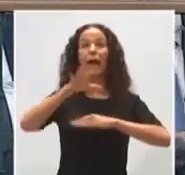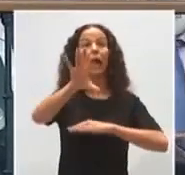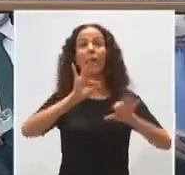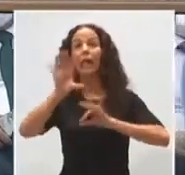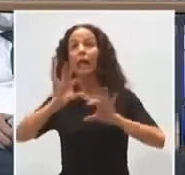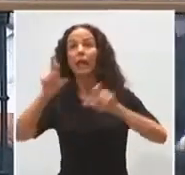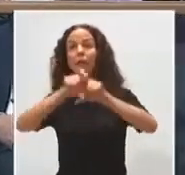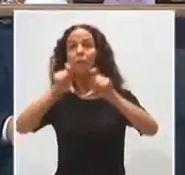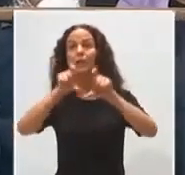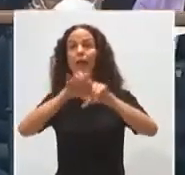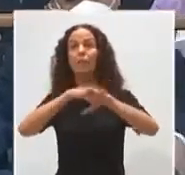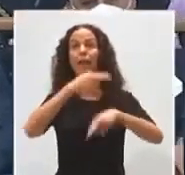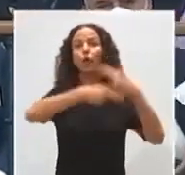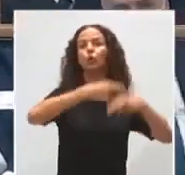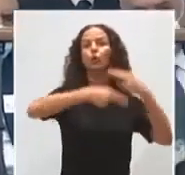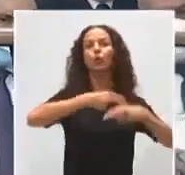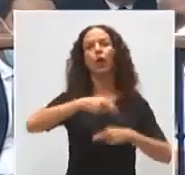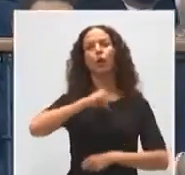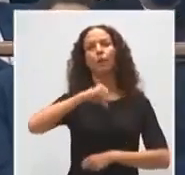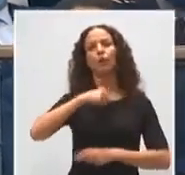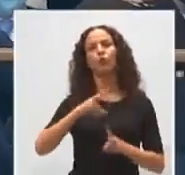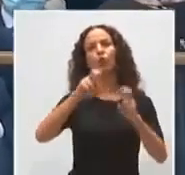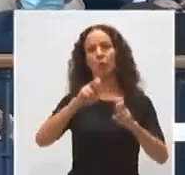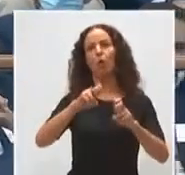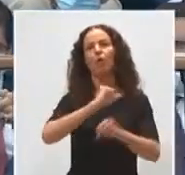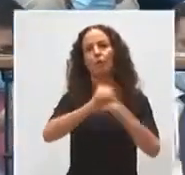hacer el hospital el nuevo precioso hospital deportivo